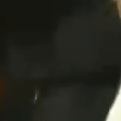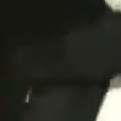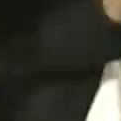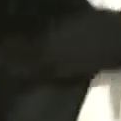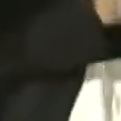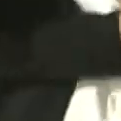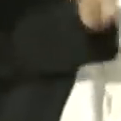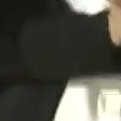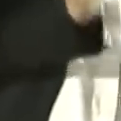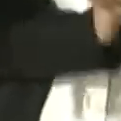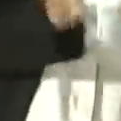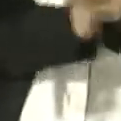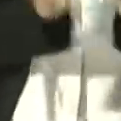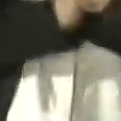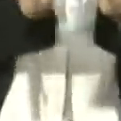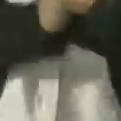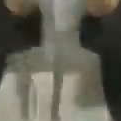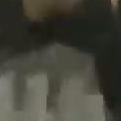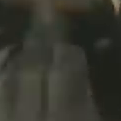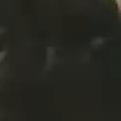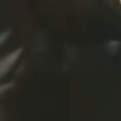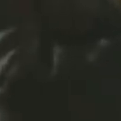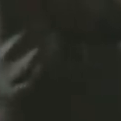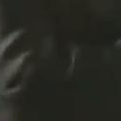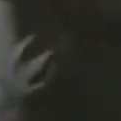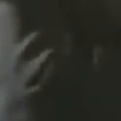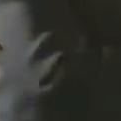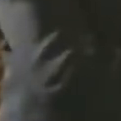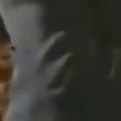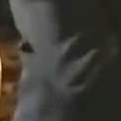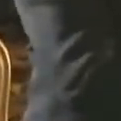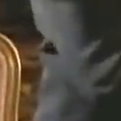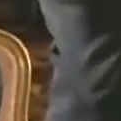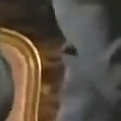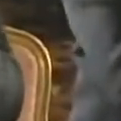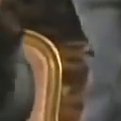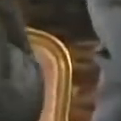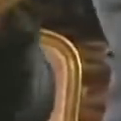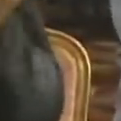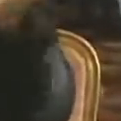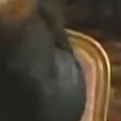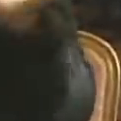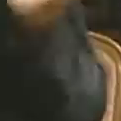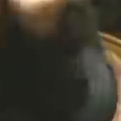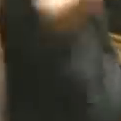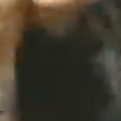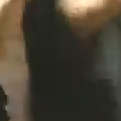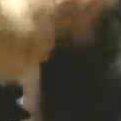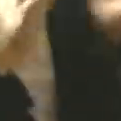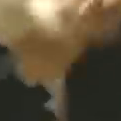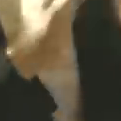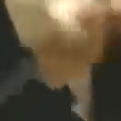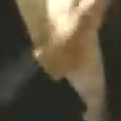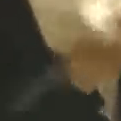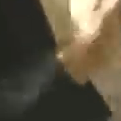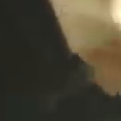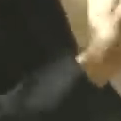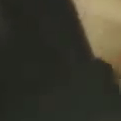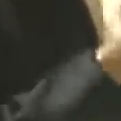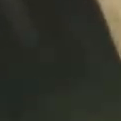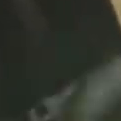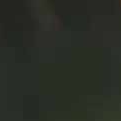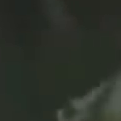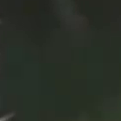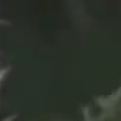la noche, 27 de abril, enlutando a cada uno de los revolucionarios, a los más humildes, a